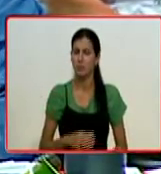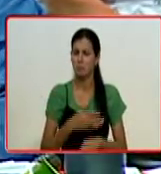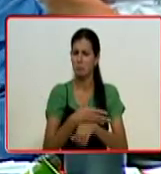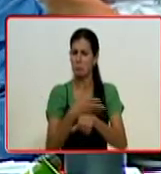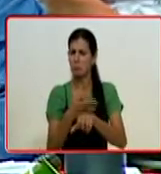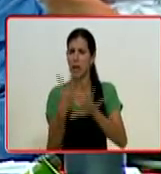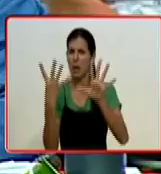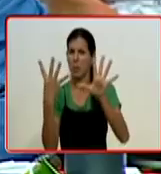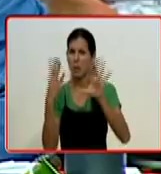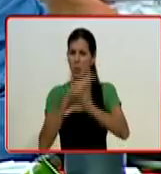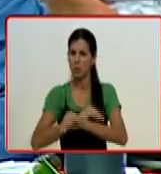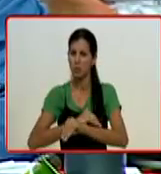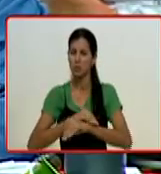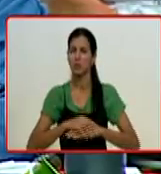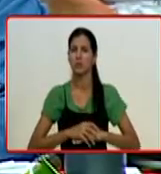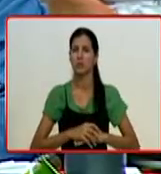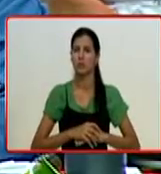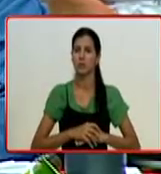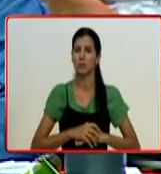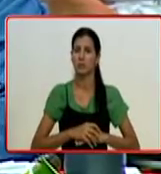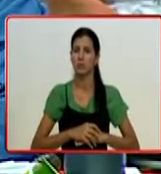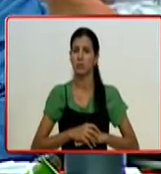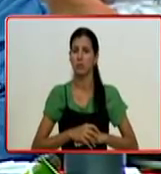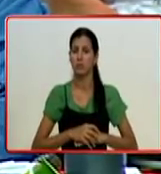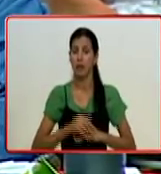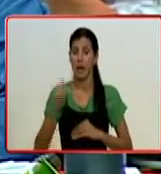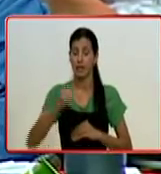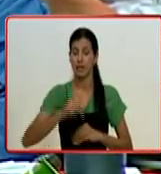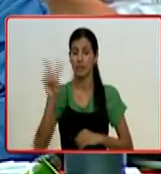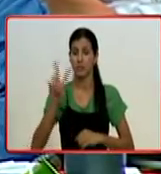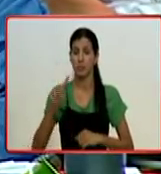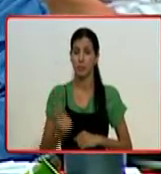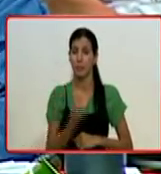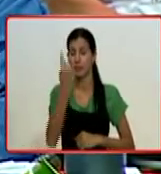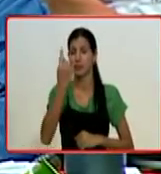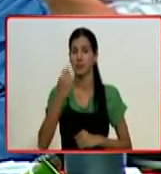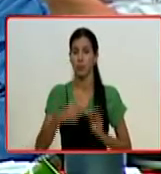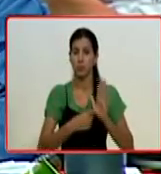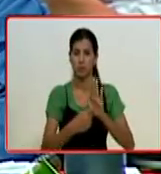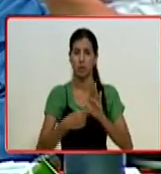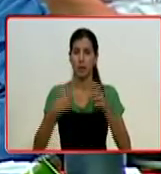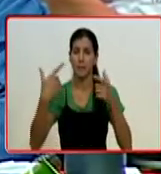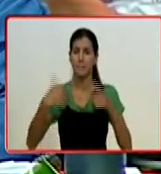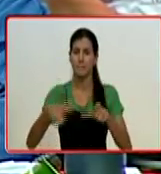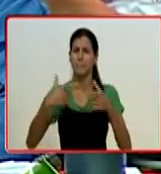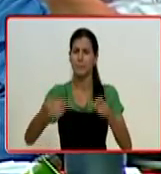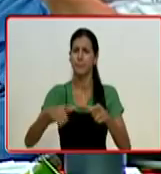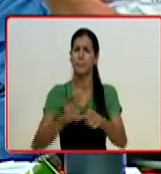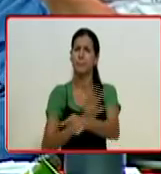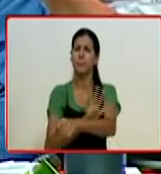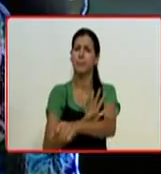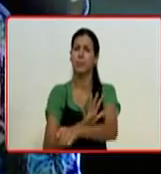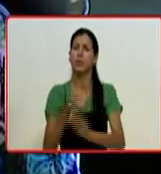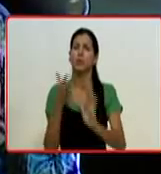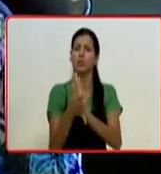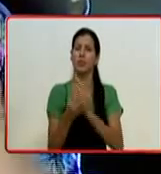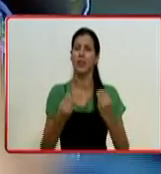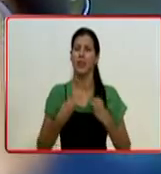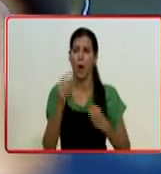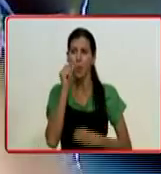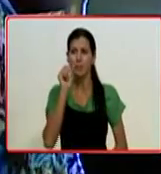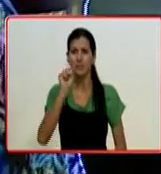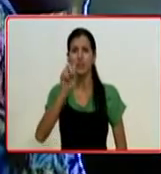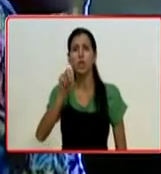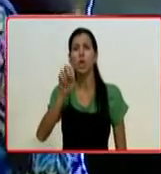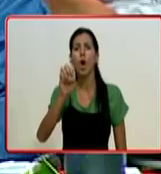de la noche se estrena en Venezuela el documental sobre la vida de Snowden y lo